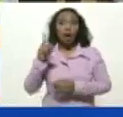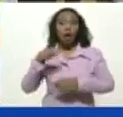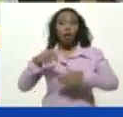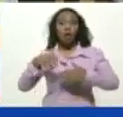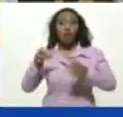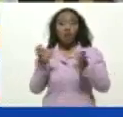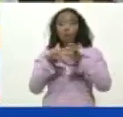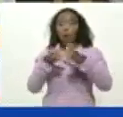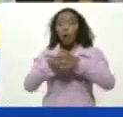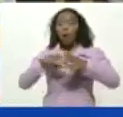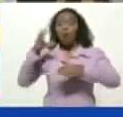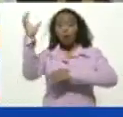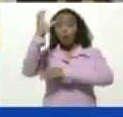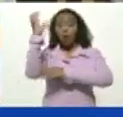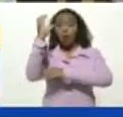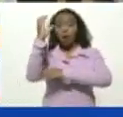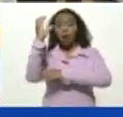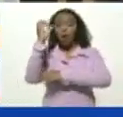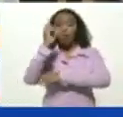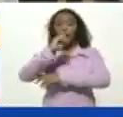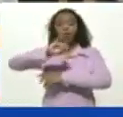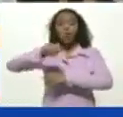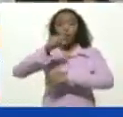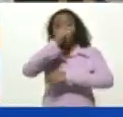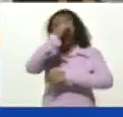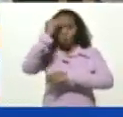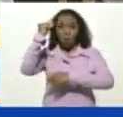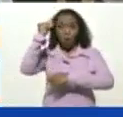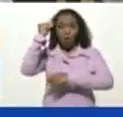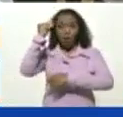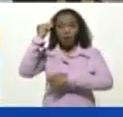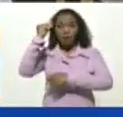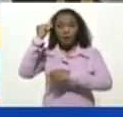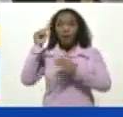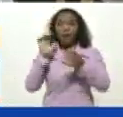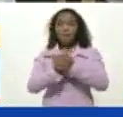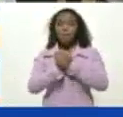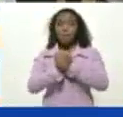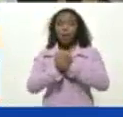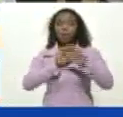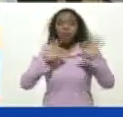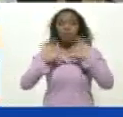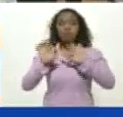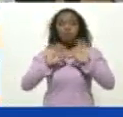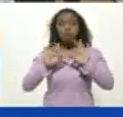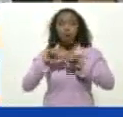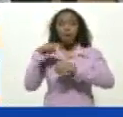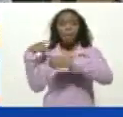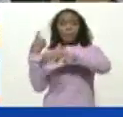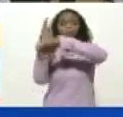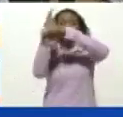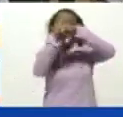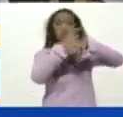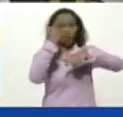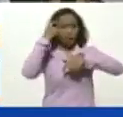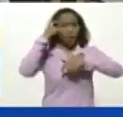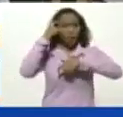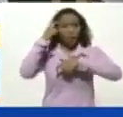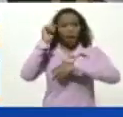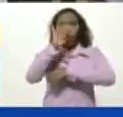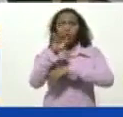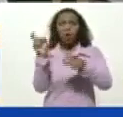Colombia, Julio Borges y compañía, preparó el atentado con los drones. ¿Ustedes se acuerdan del atentado el